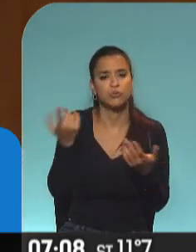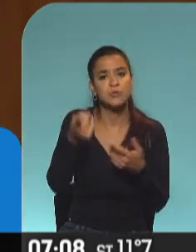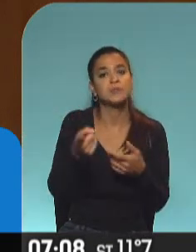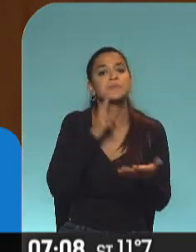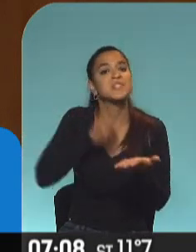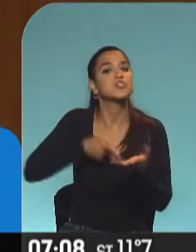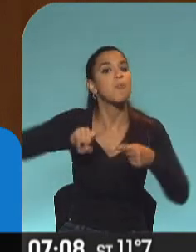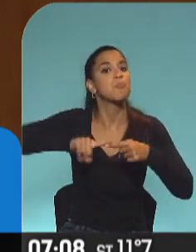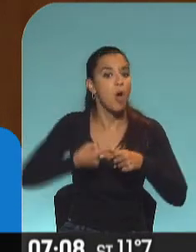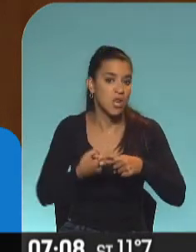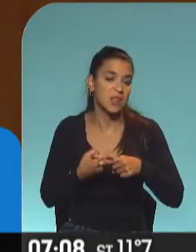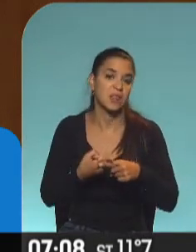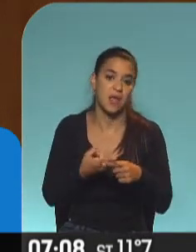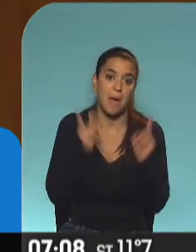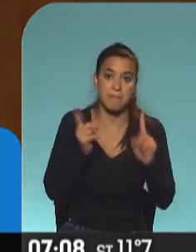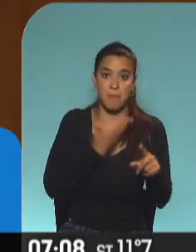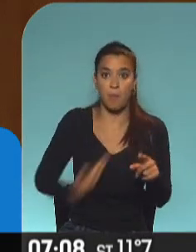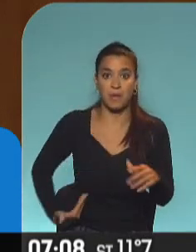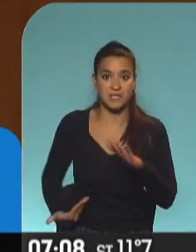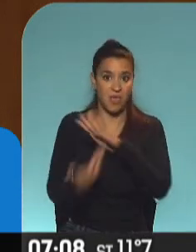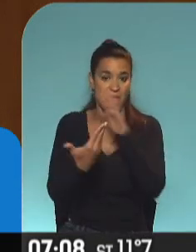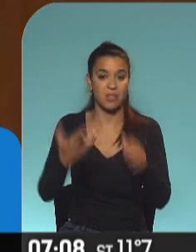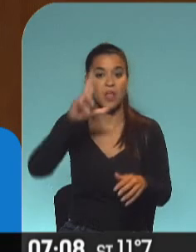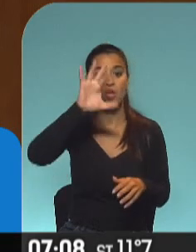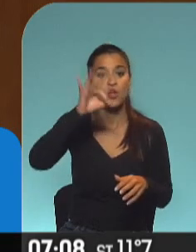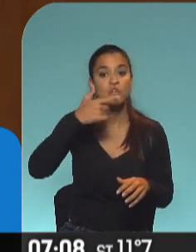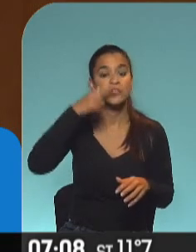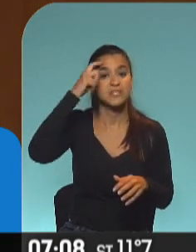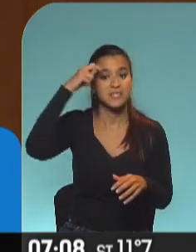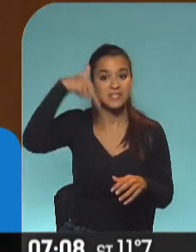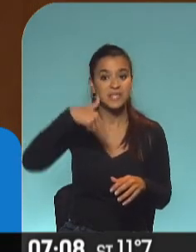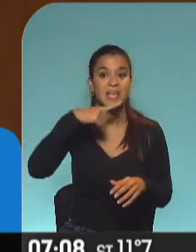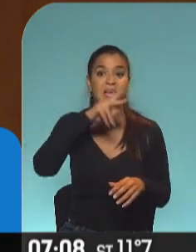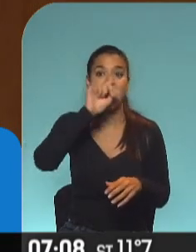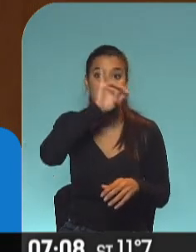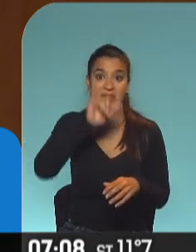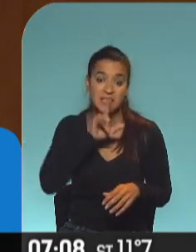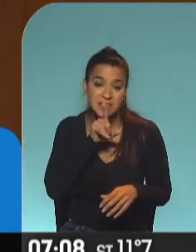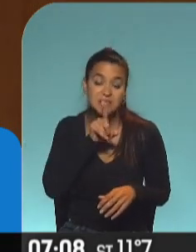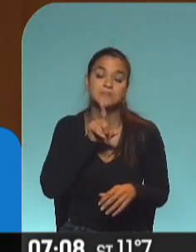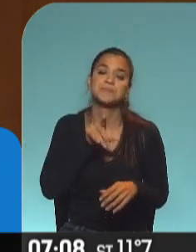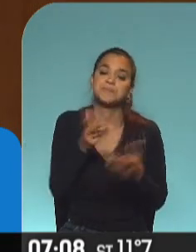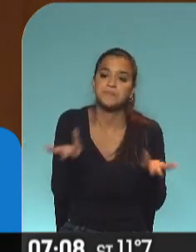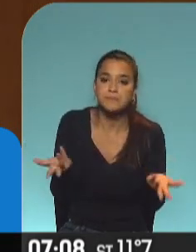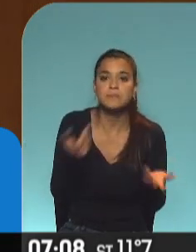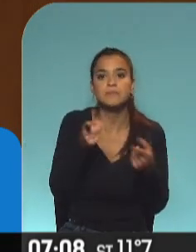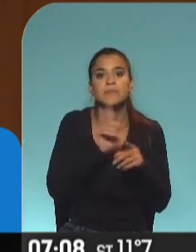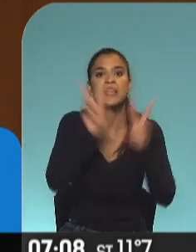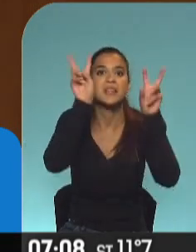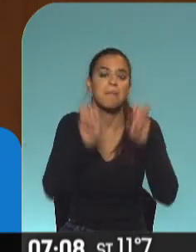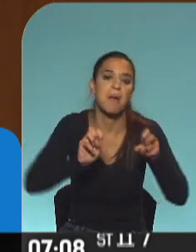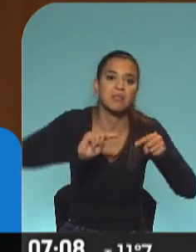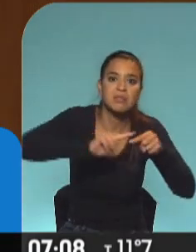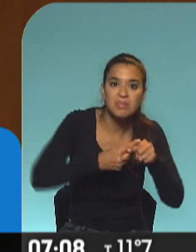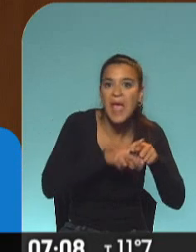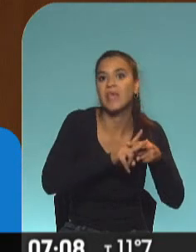decisión política de Rosenkrantz, porque también la Corte Suprema de Justicia hace política, además de tratar temas técnicos jurídicos,